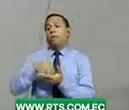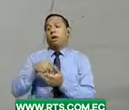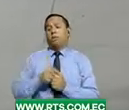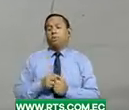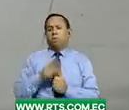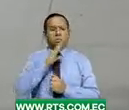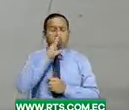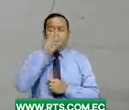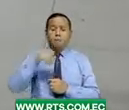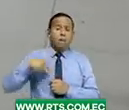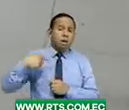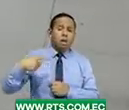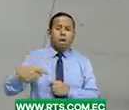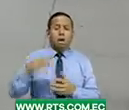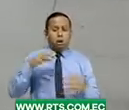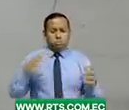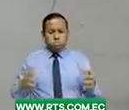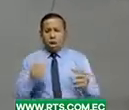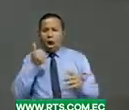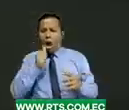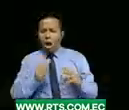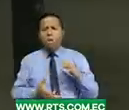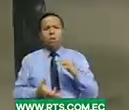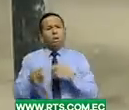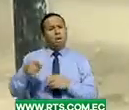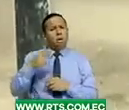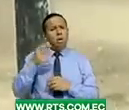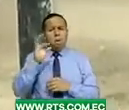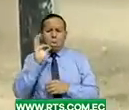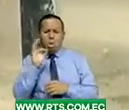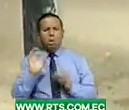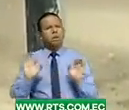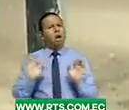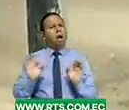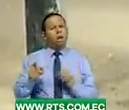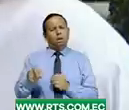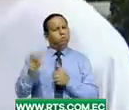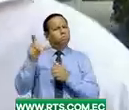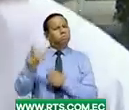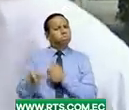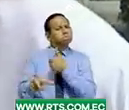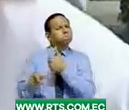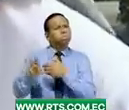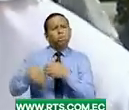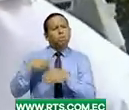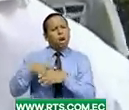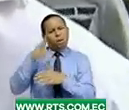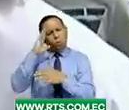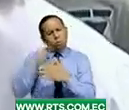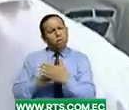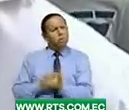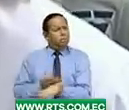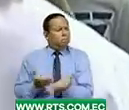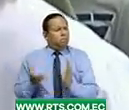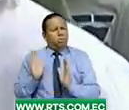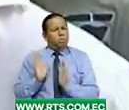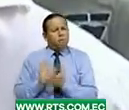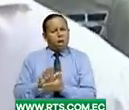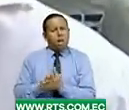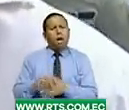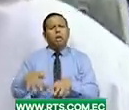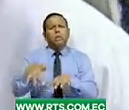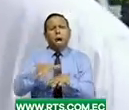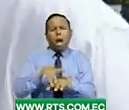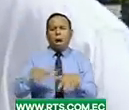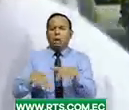con su paquete de agua, no tenía vicios, nada. Era una persona, hermano, que andaba humildemente vestido, con